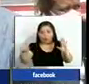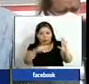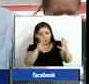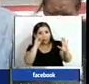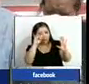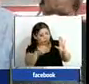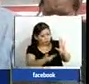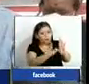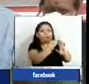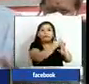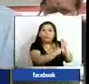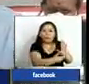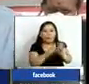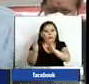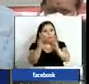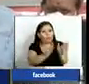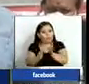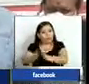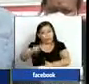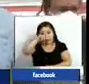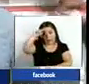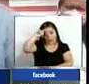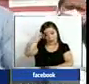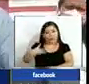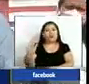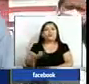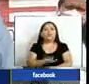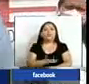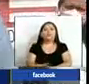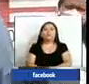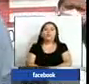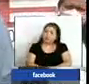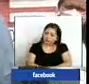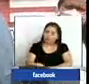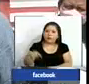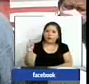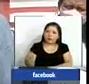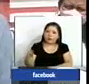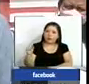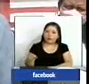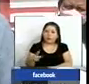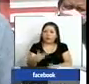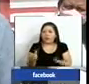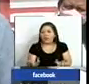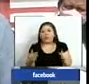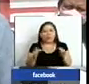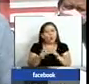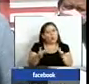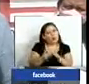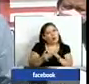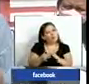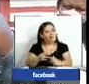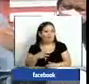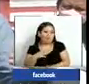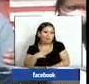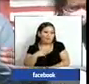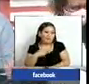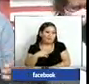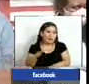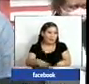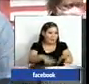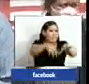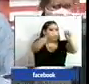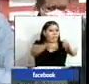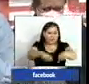dentro de lo que es el plan de trabajo nuestro, ¿verdad? Y sí, la situación que se aqueja también es de que se suspendieron